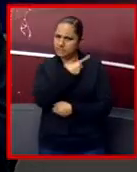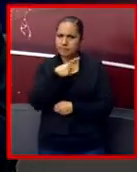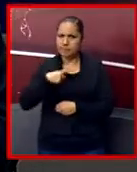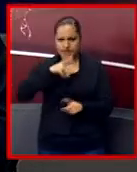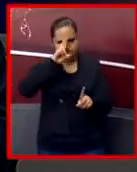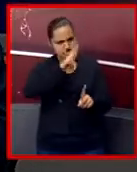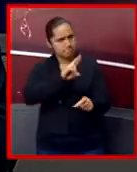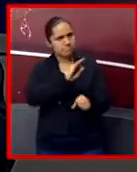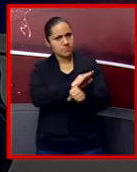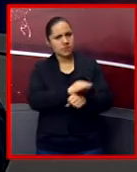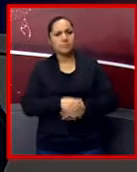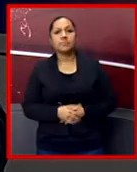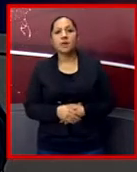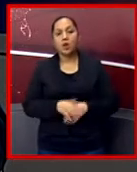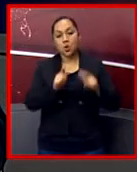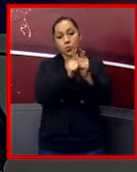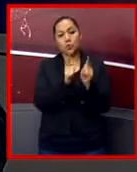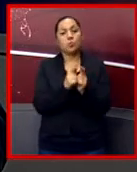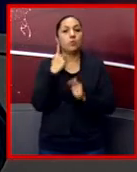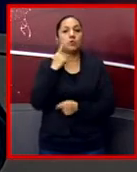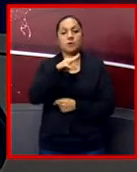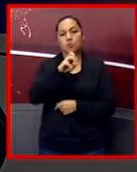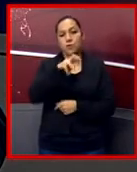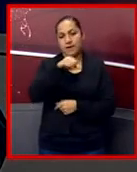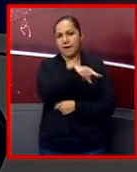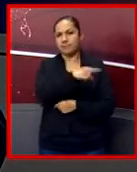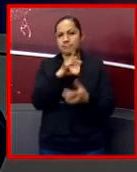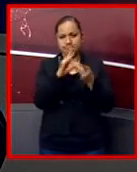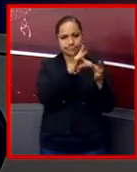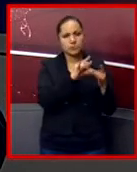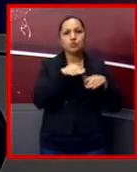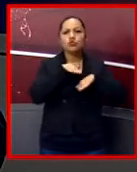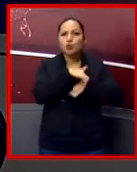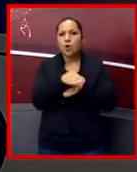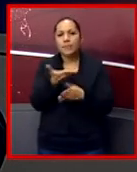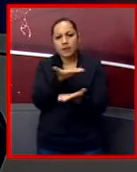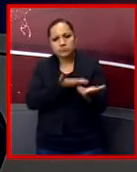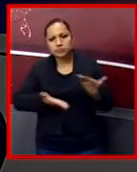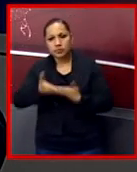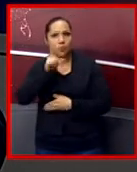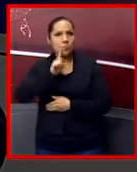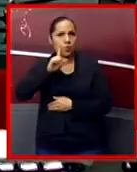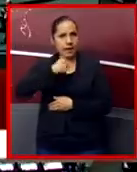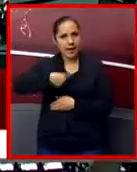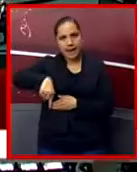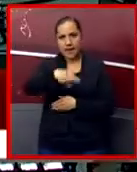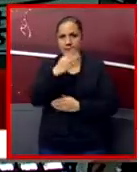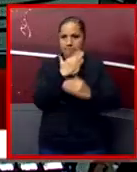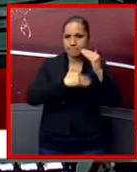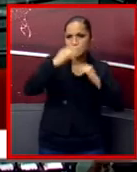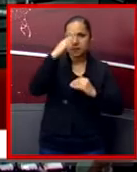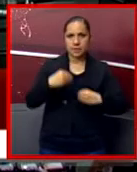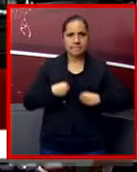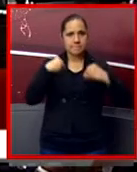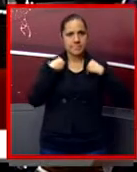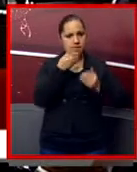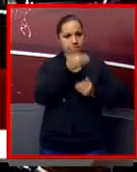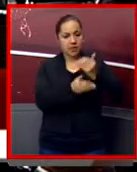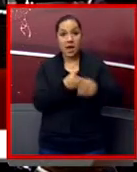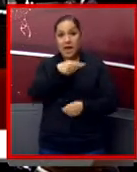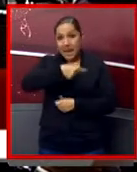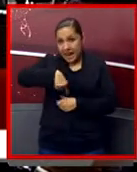En tanto, la bancada de Morena destacó la construcción de espacios de libertad y de crecimiento para las mujeres, quienes son un eje primordial